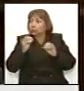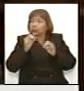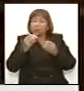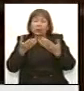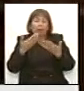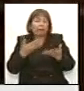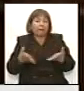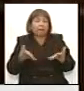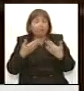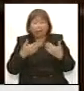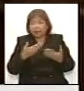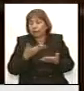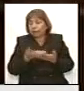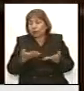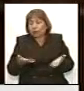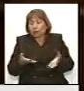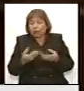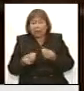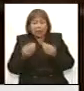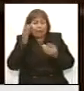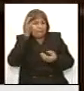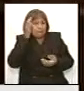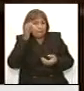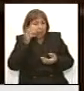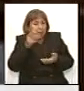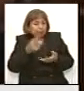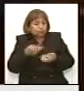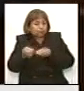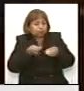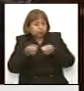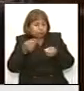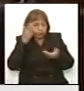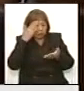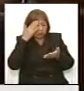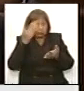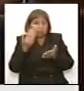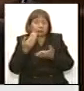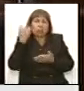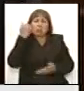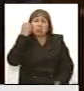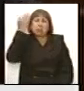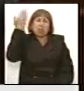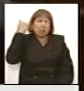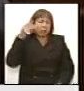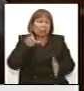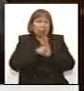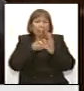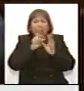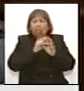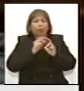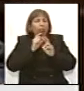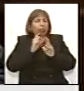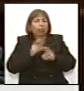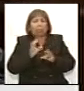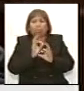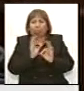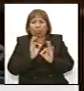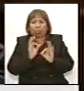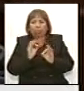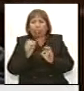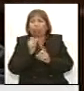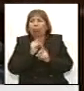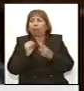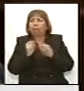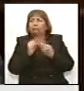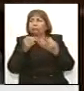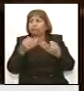fresco. Tenemos que ser capaces de alejarnos de los viejos paradigmas porque no responden a una sociedad